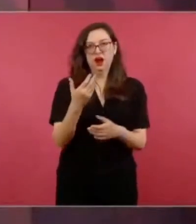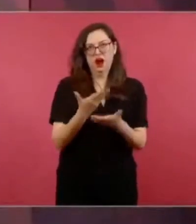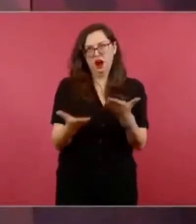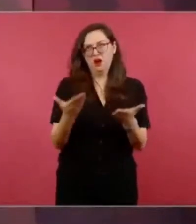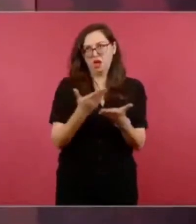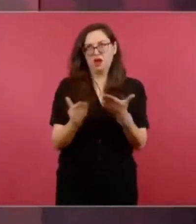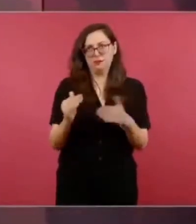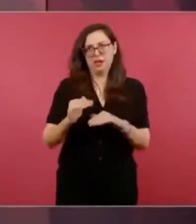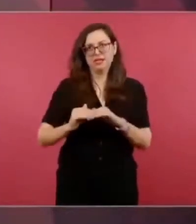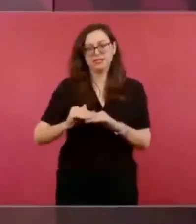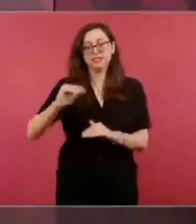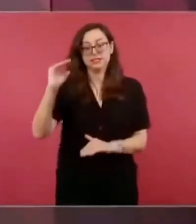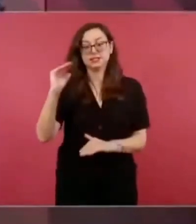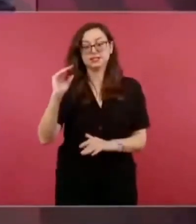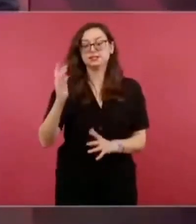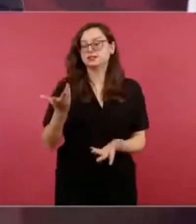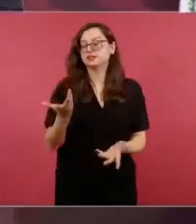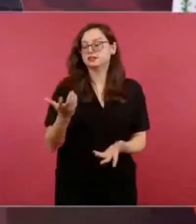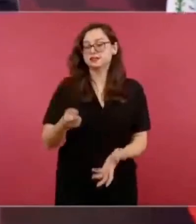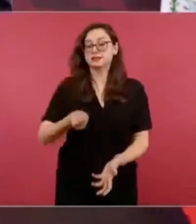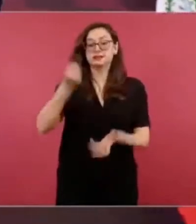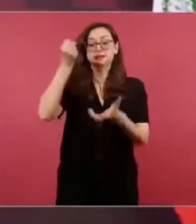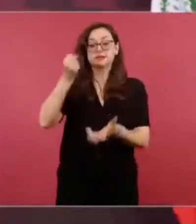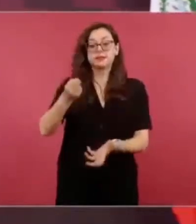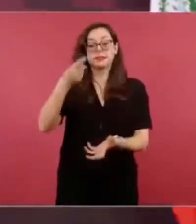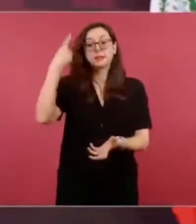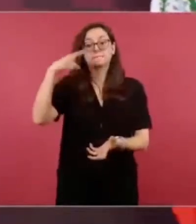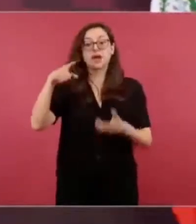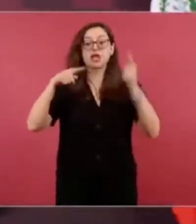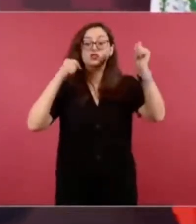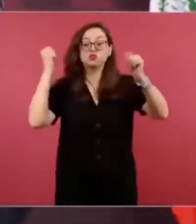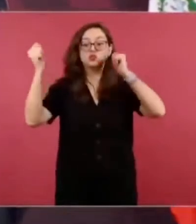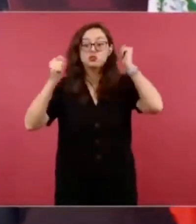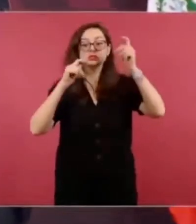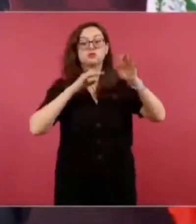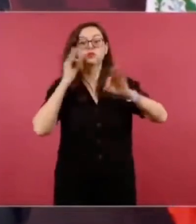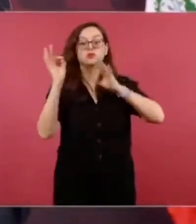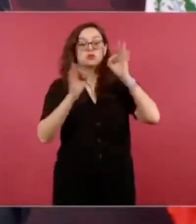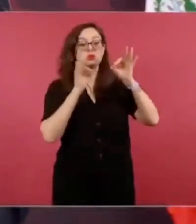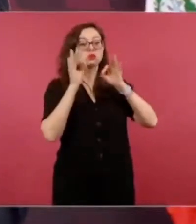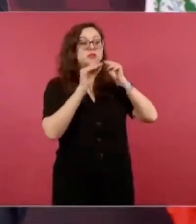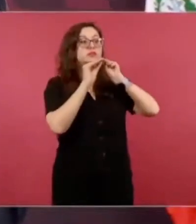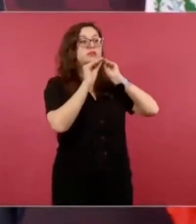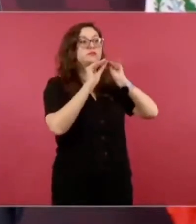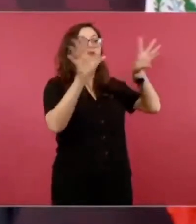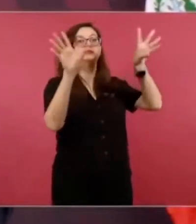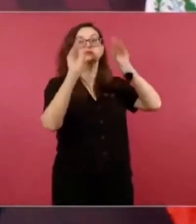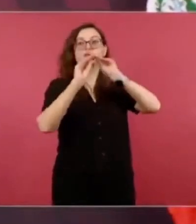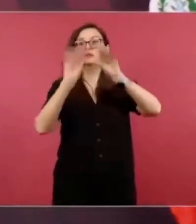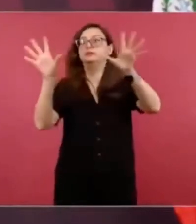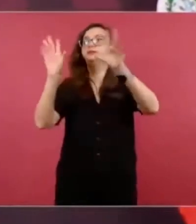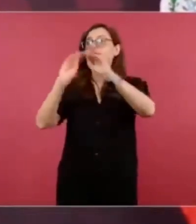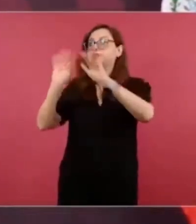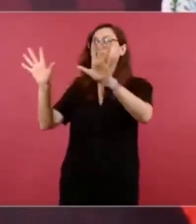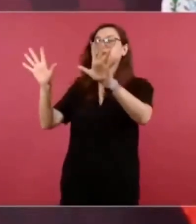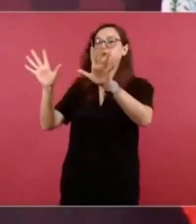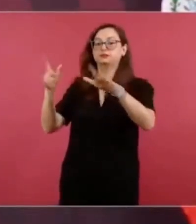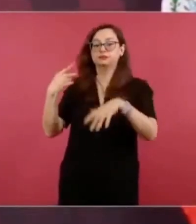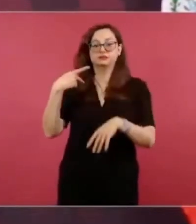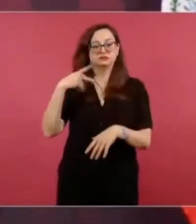se destinaba supuestamente a promover el turismo. No promovían nada.